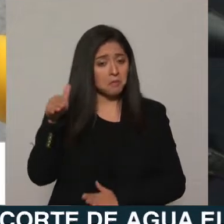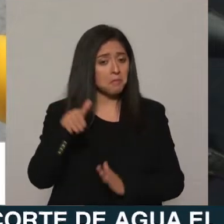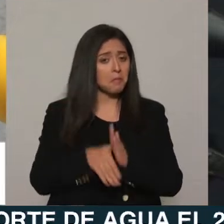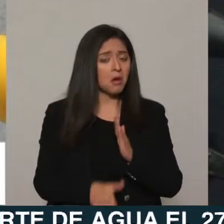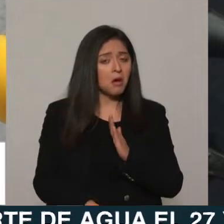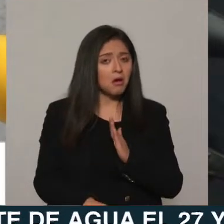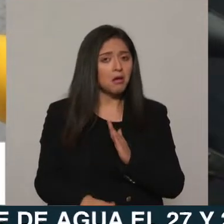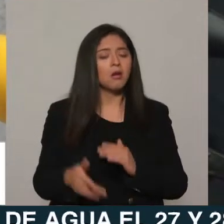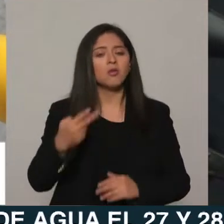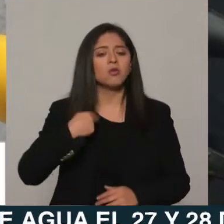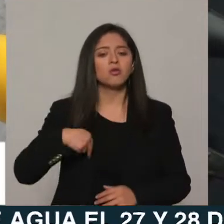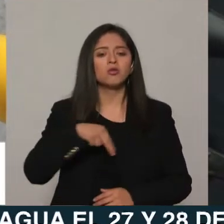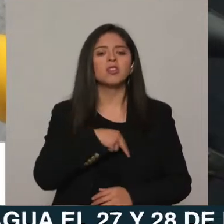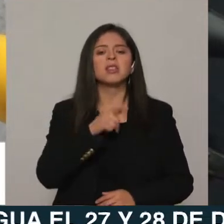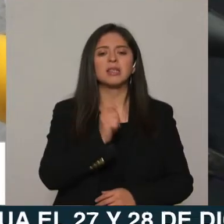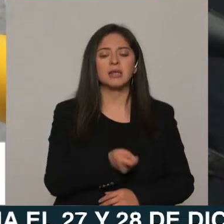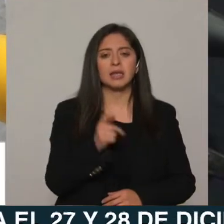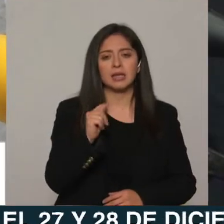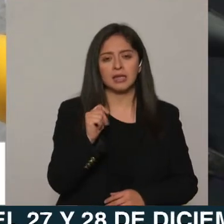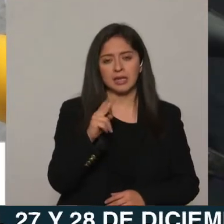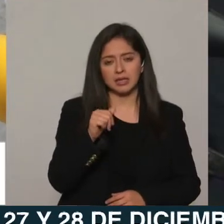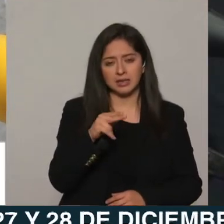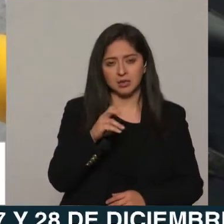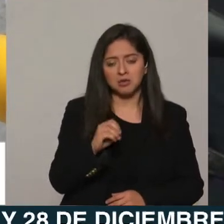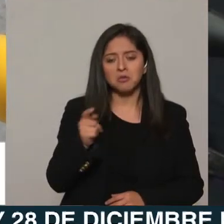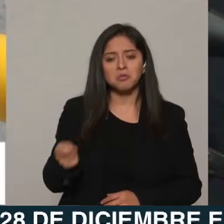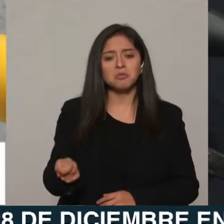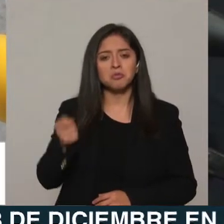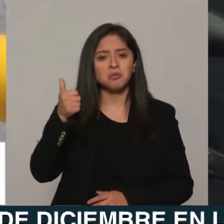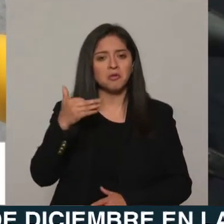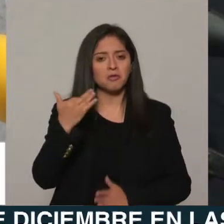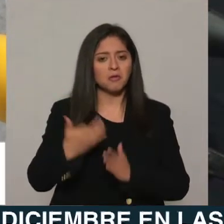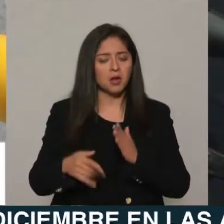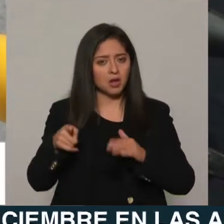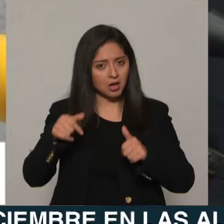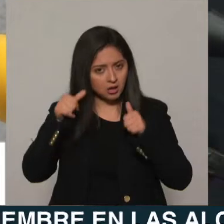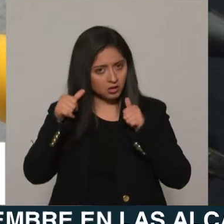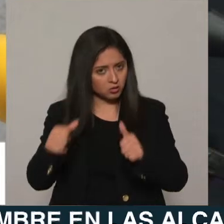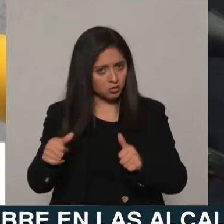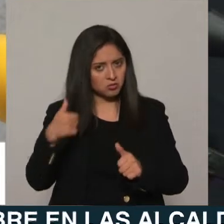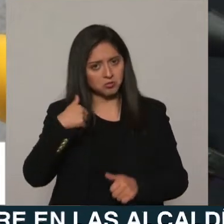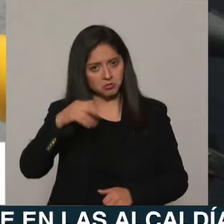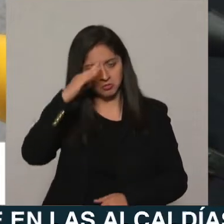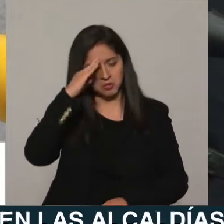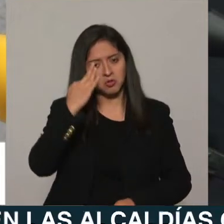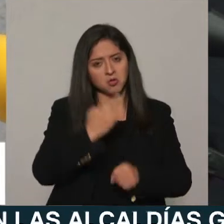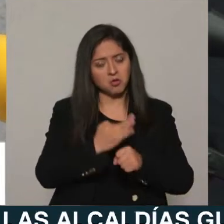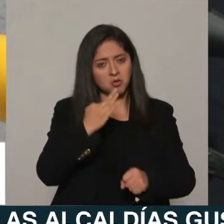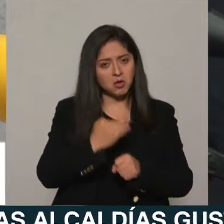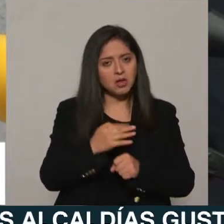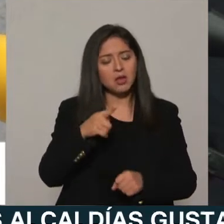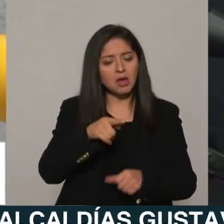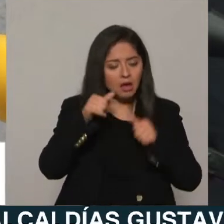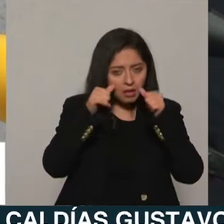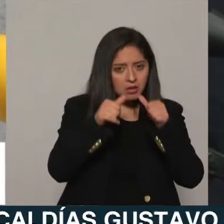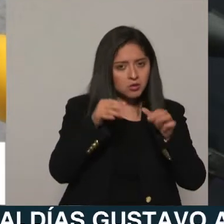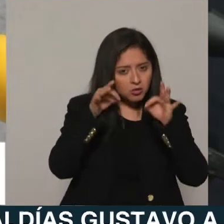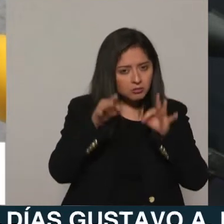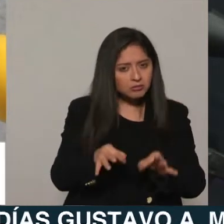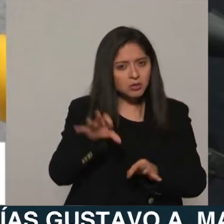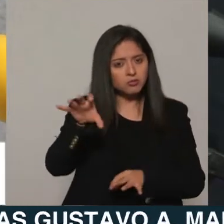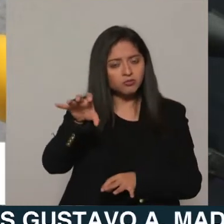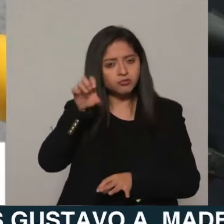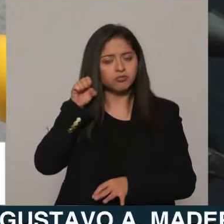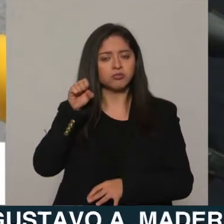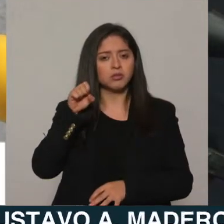Éramos de tránsito y éramos muy pocos receptores. Yo creo que ahorita estamos siendo más receptores, en